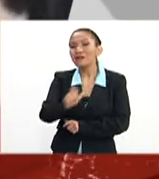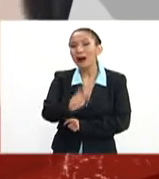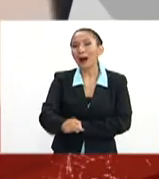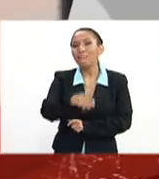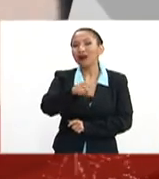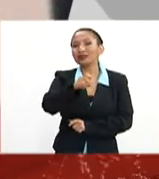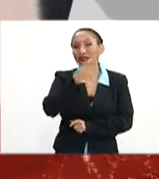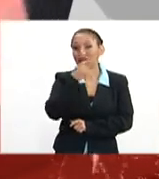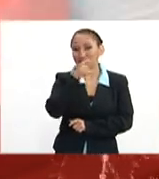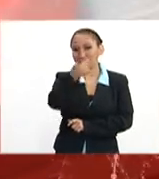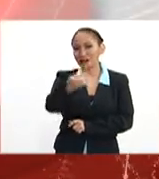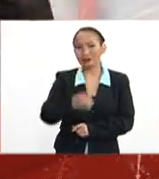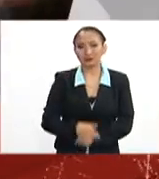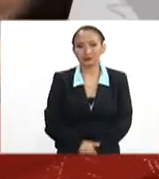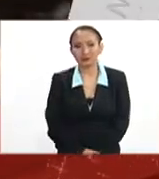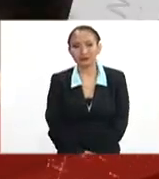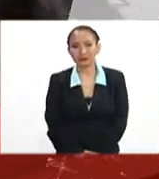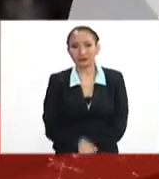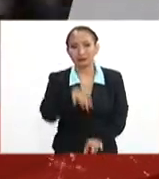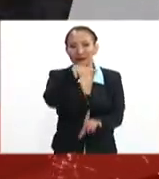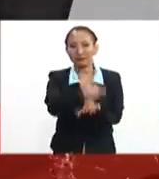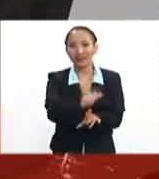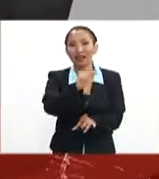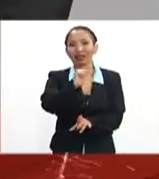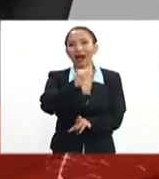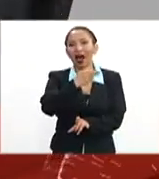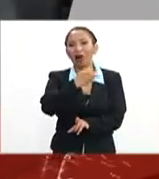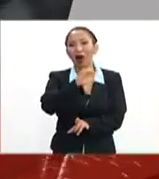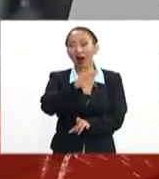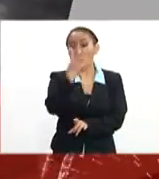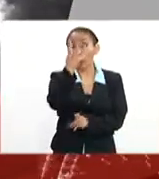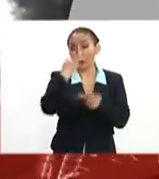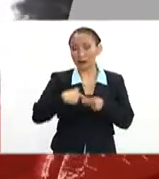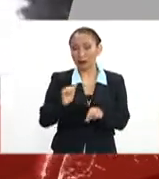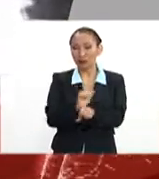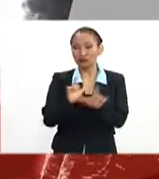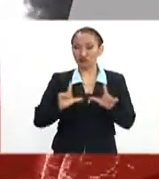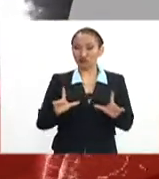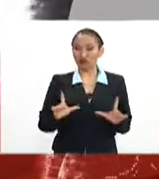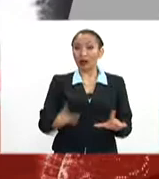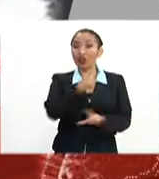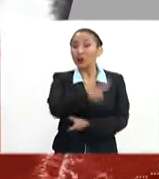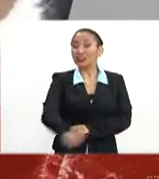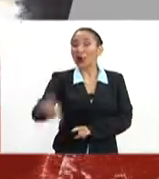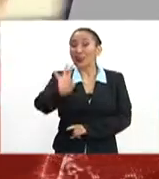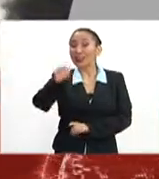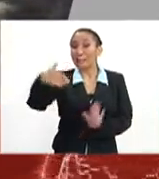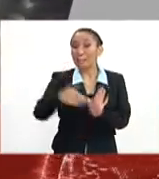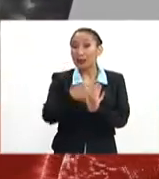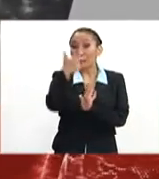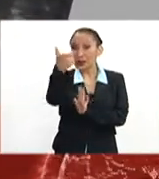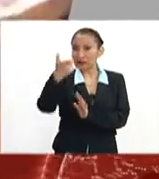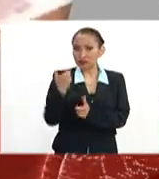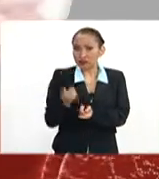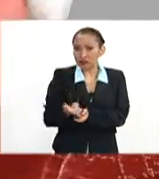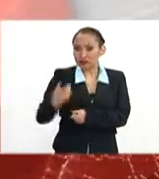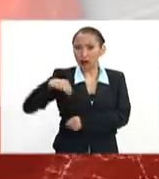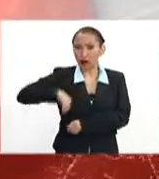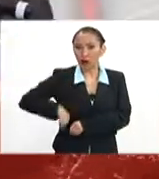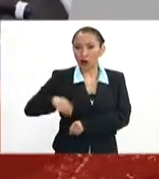Miguel Ángel Mancera. Detienen en Tláhuac a 4 personas en auto de lujo con casi 240,000 pesos en